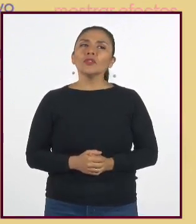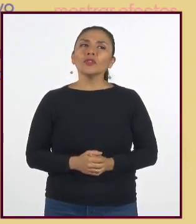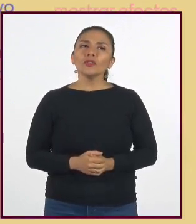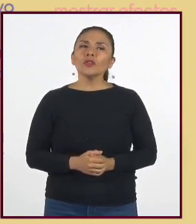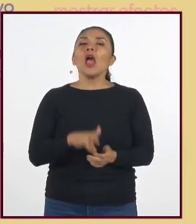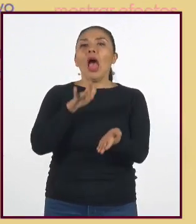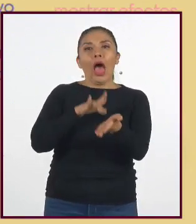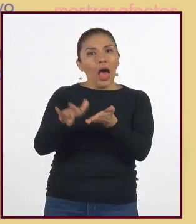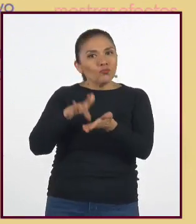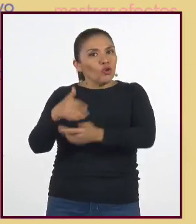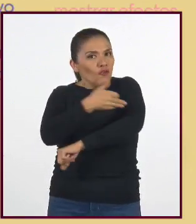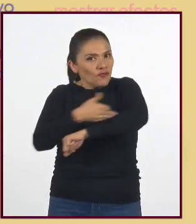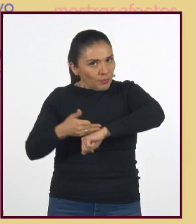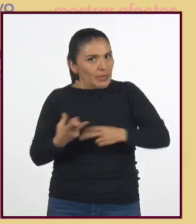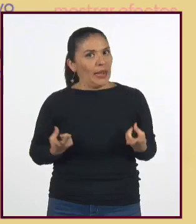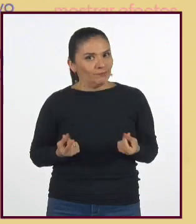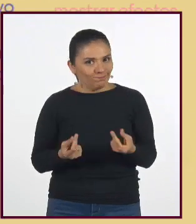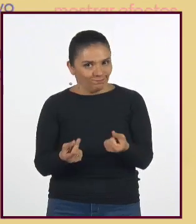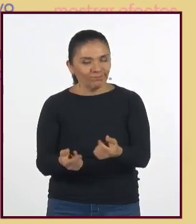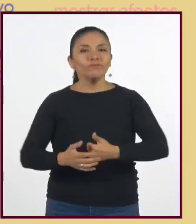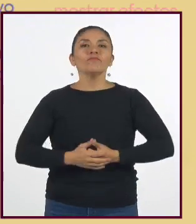apoyo familiar activo,